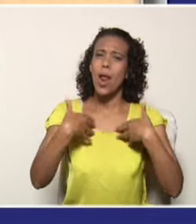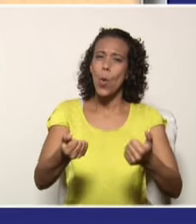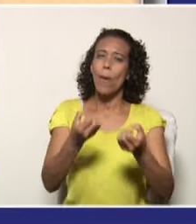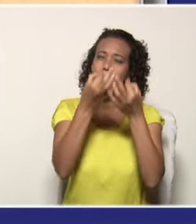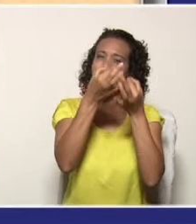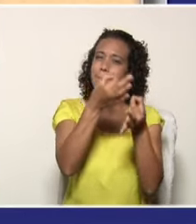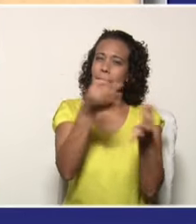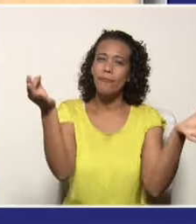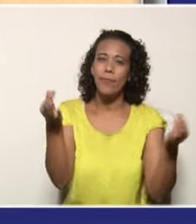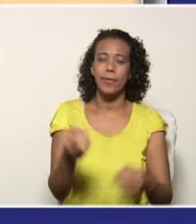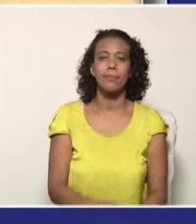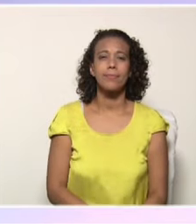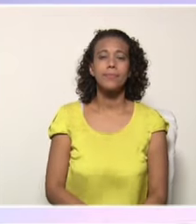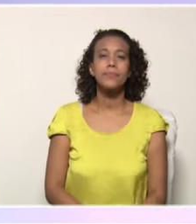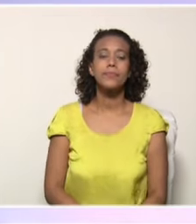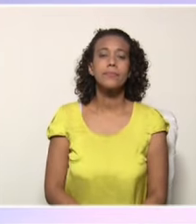salud.